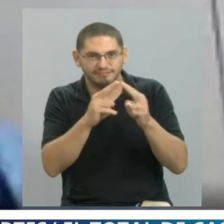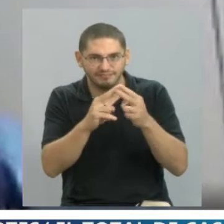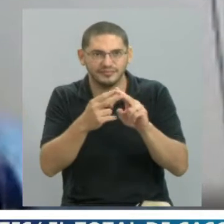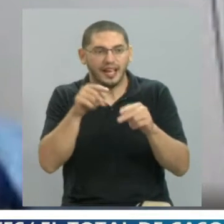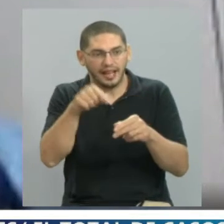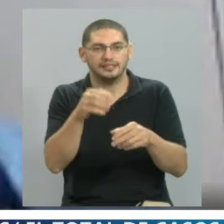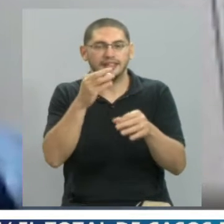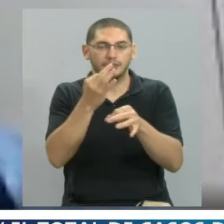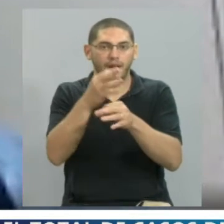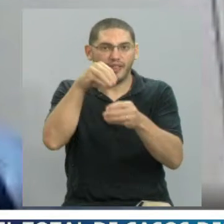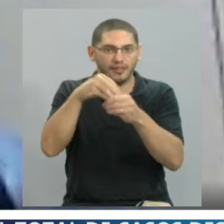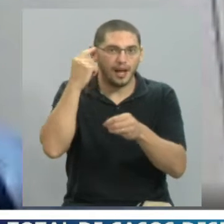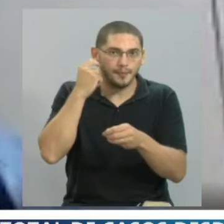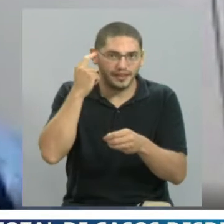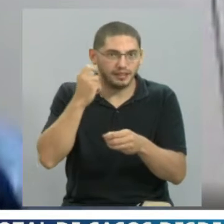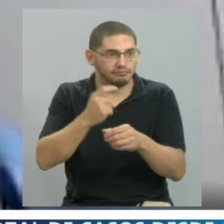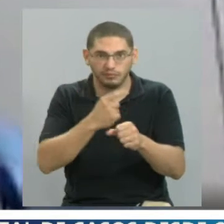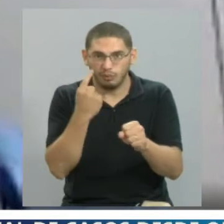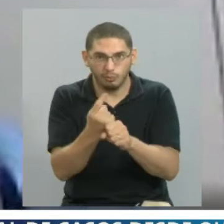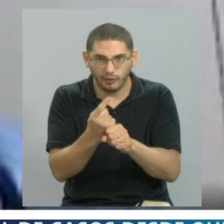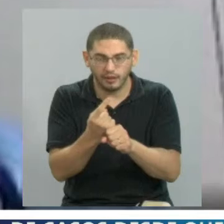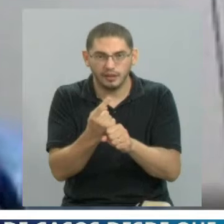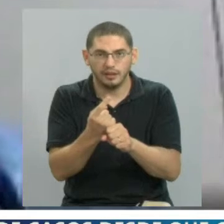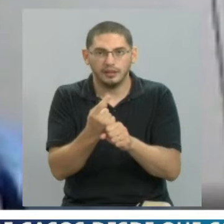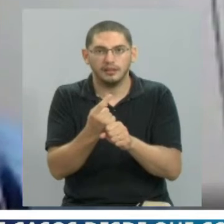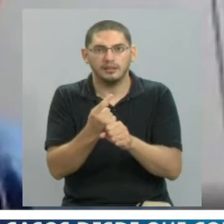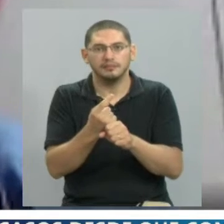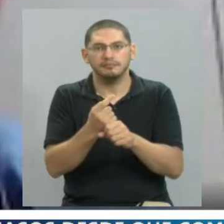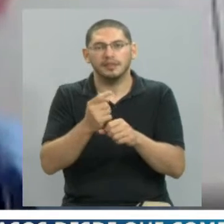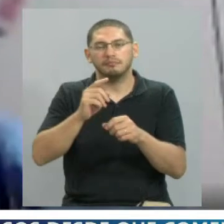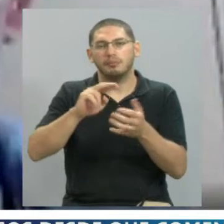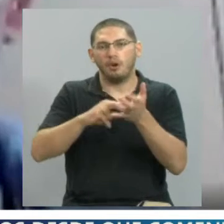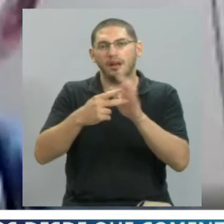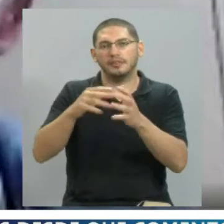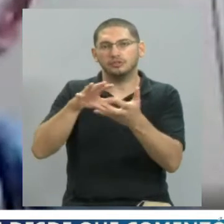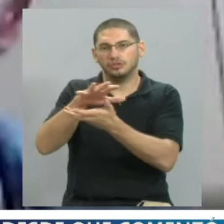escuela, más allá de las implicancias estrictamente educativas, tiene un impacto social muy importante.